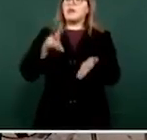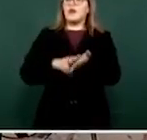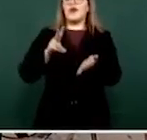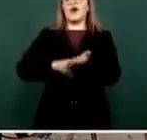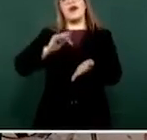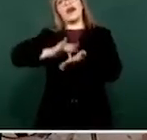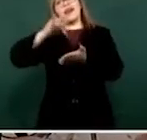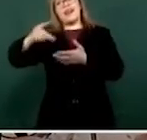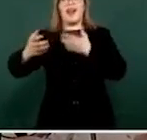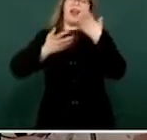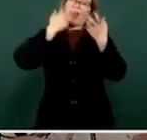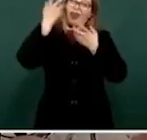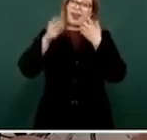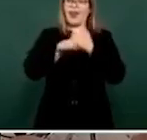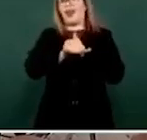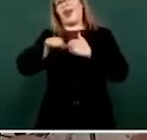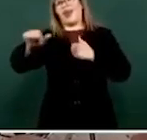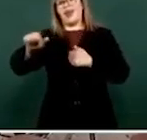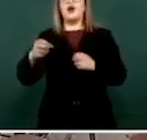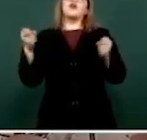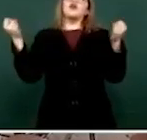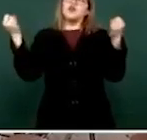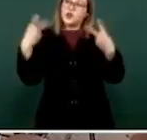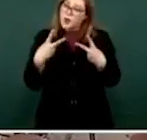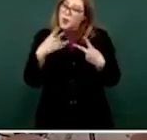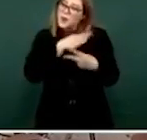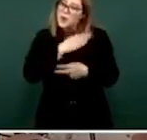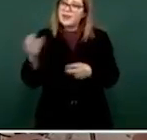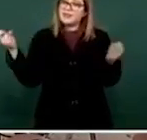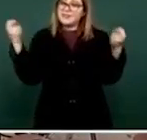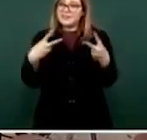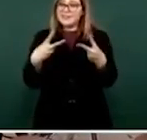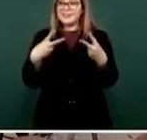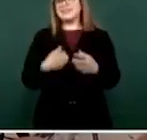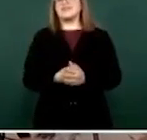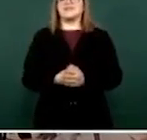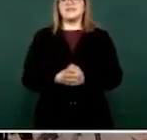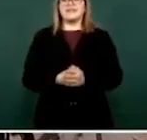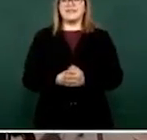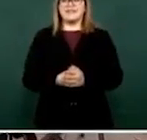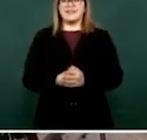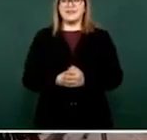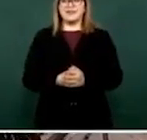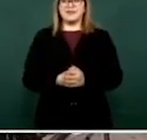gracias. Bueno, nos vemos. Nos vemos.